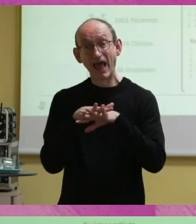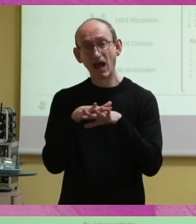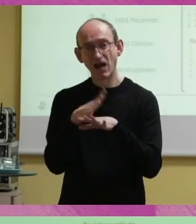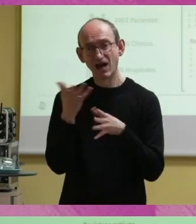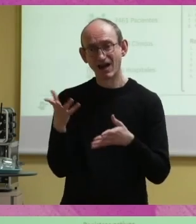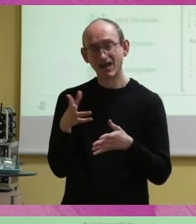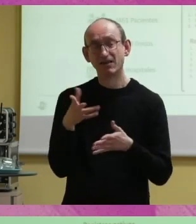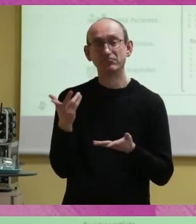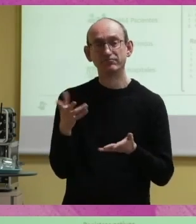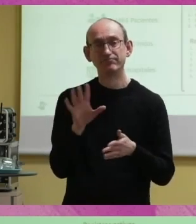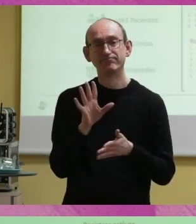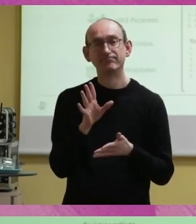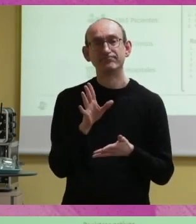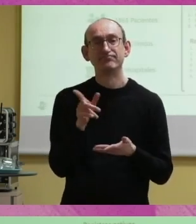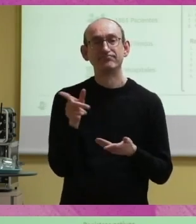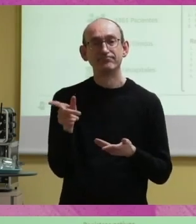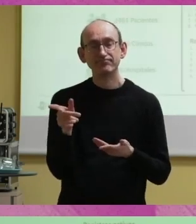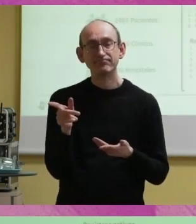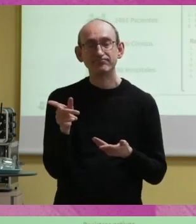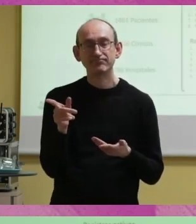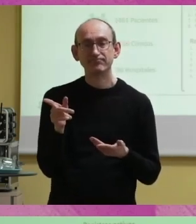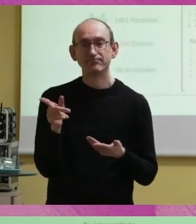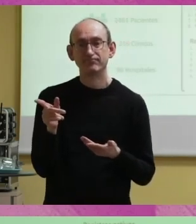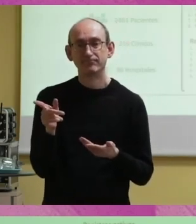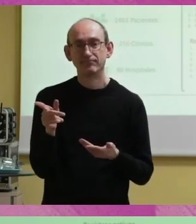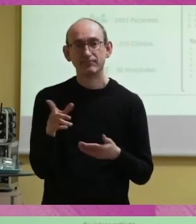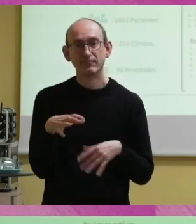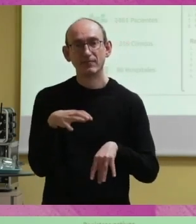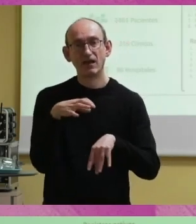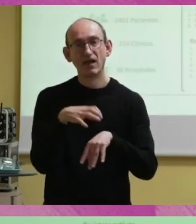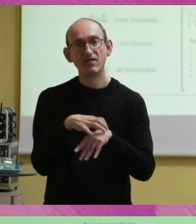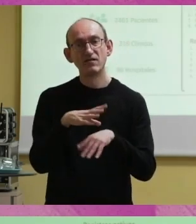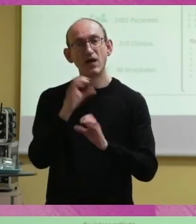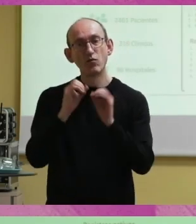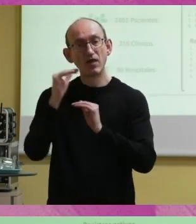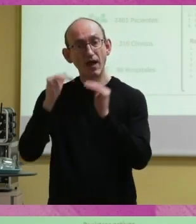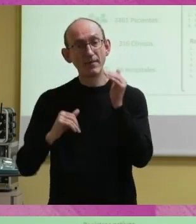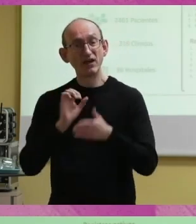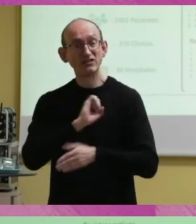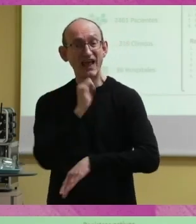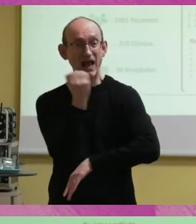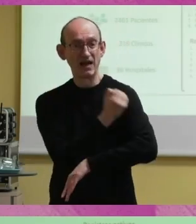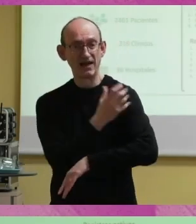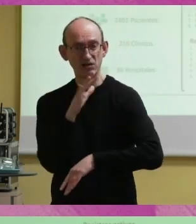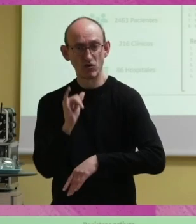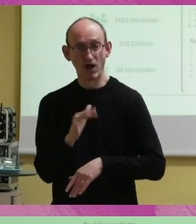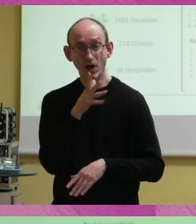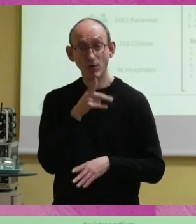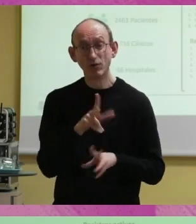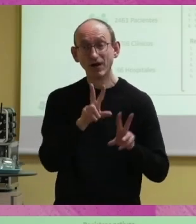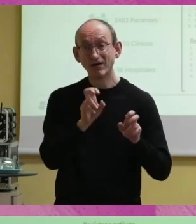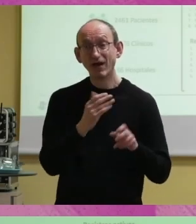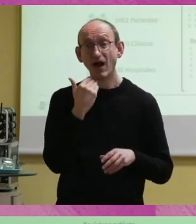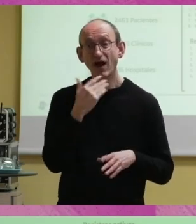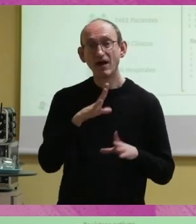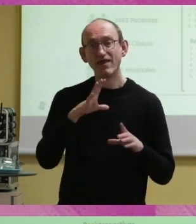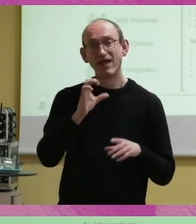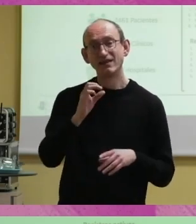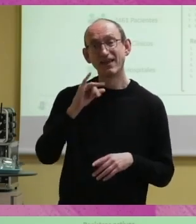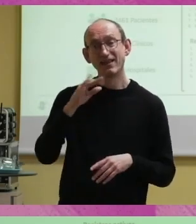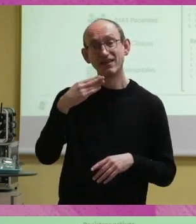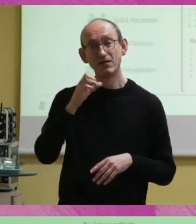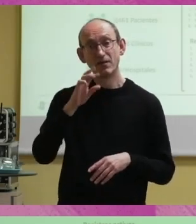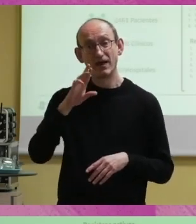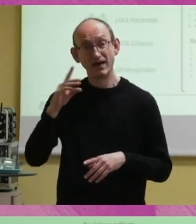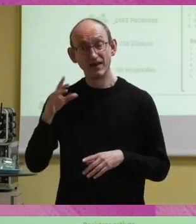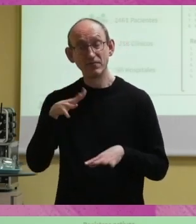este registro de enfermedades minoritarias, muchas de estas iniciativas propulsadas desde el CiberER que nos permite a todos